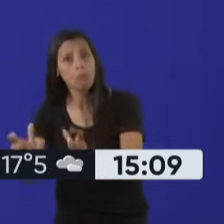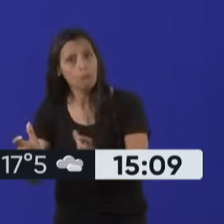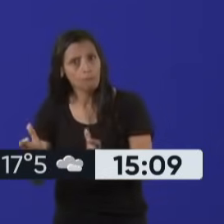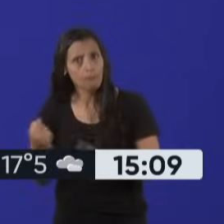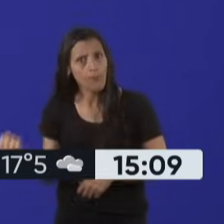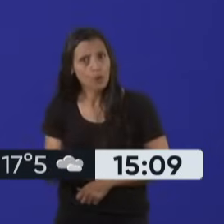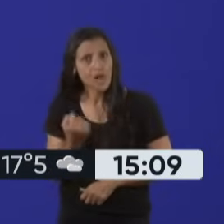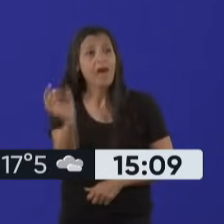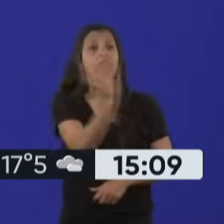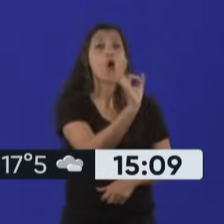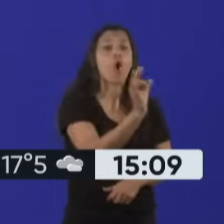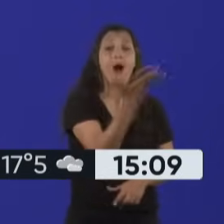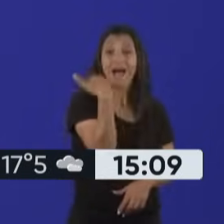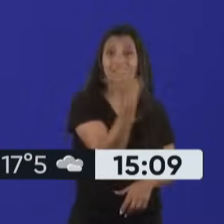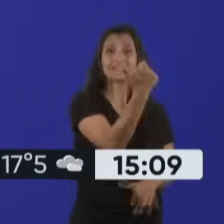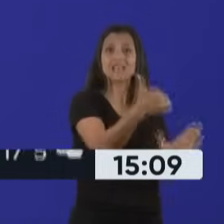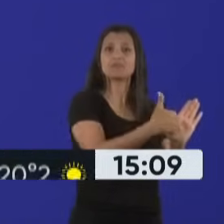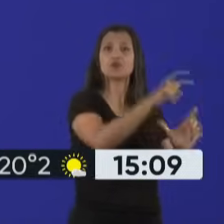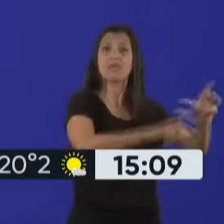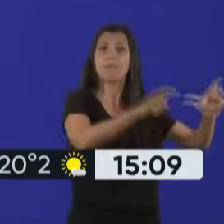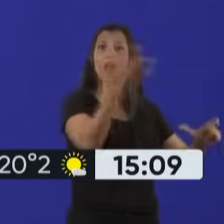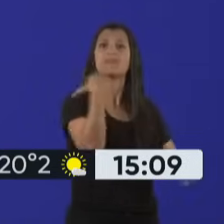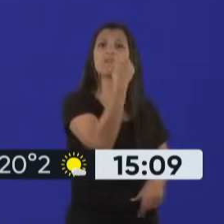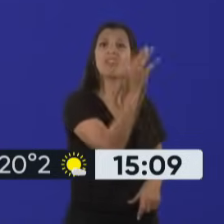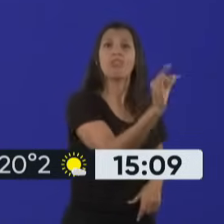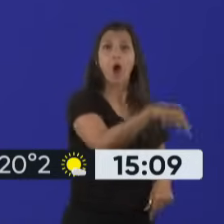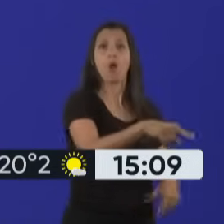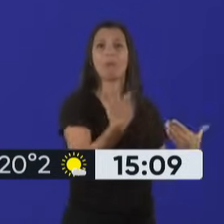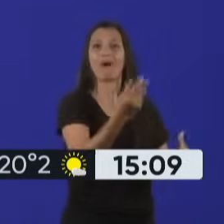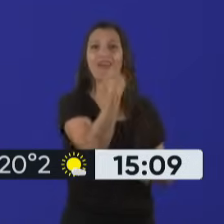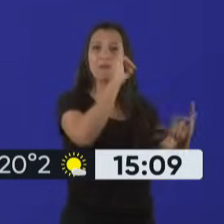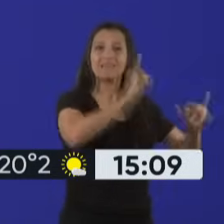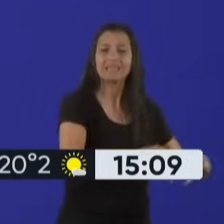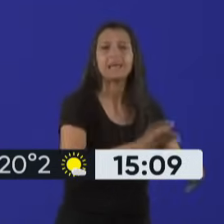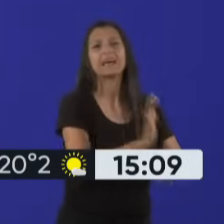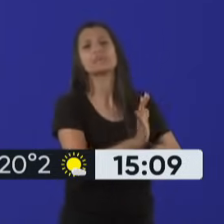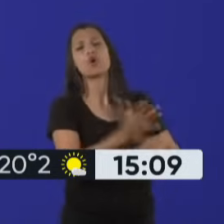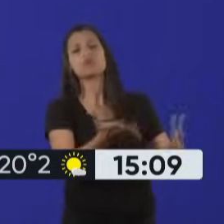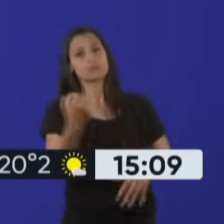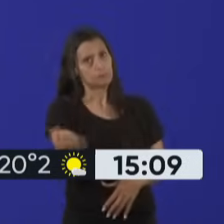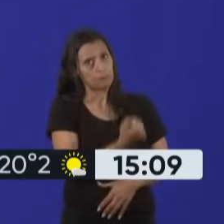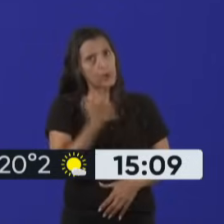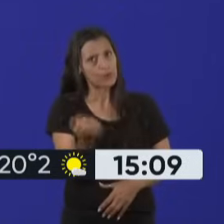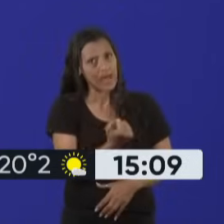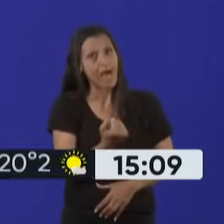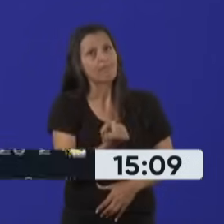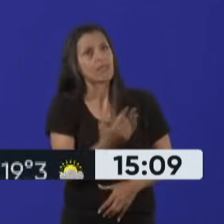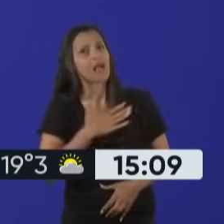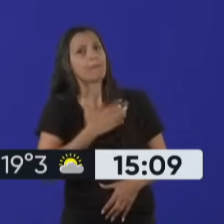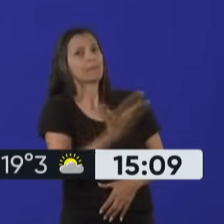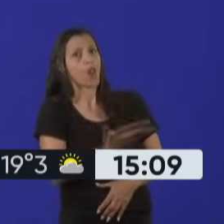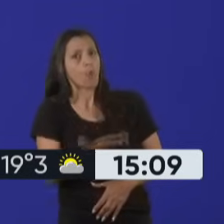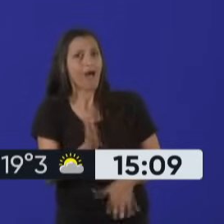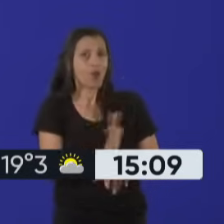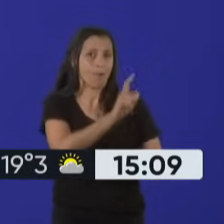millones de personas que no comían hoy comen, por lo tanto se le da un rol importante y dentro de esto también